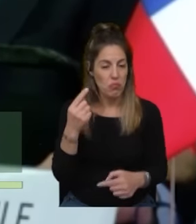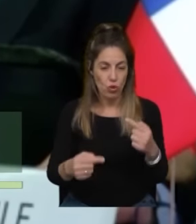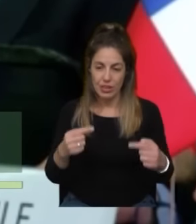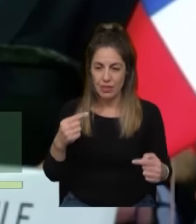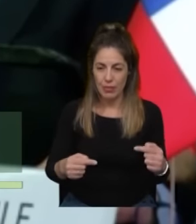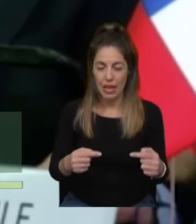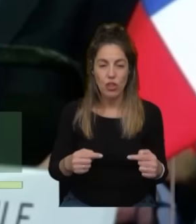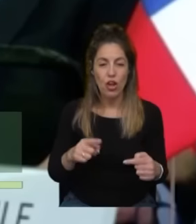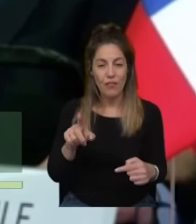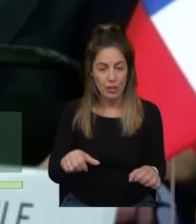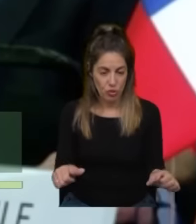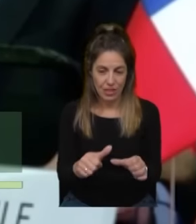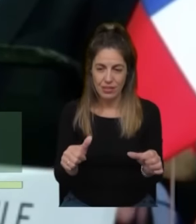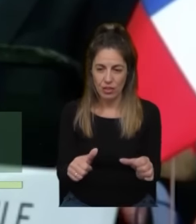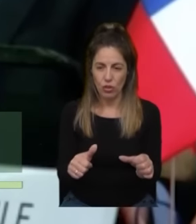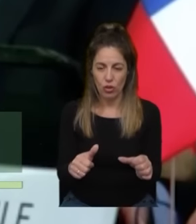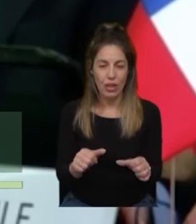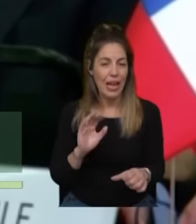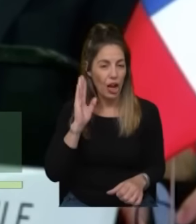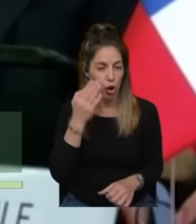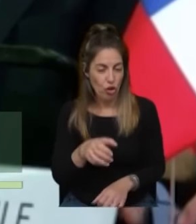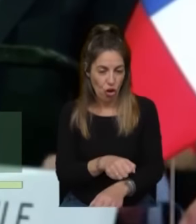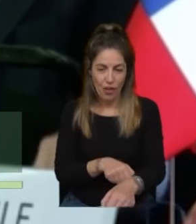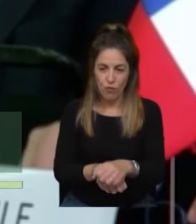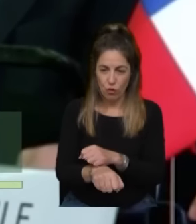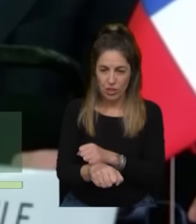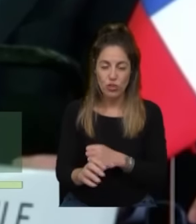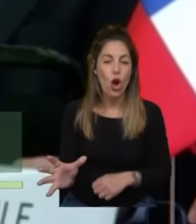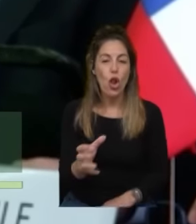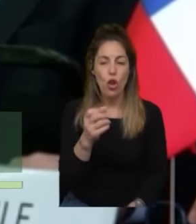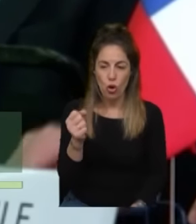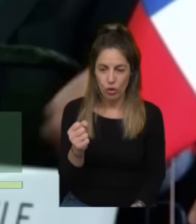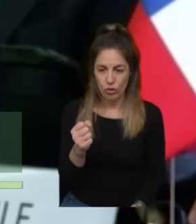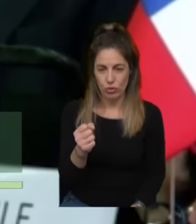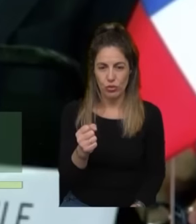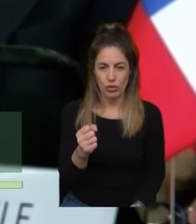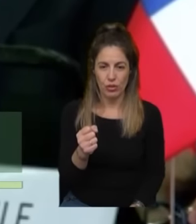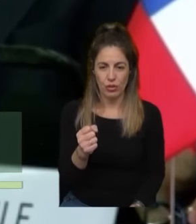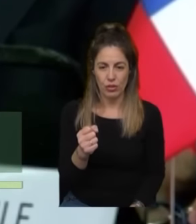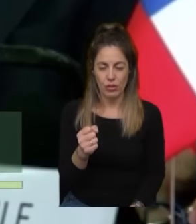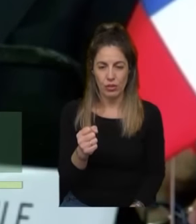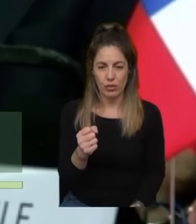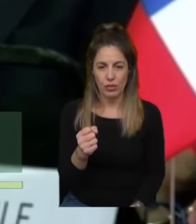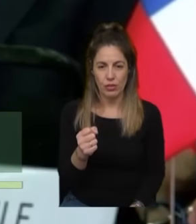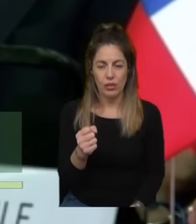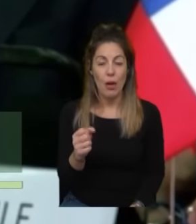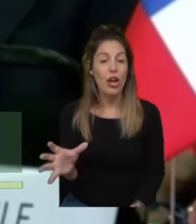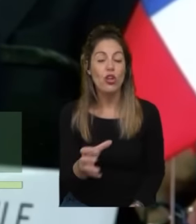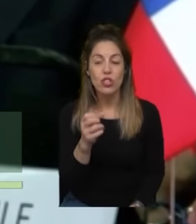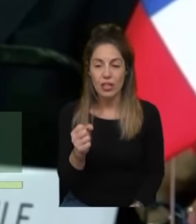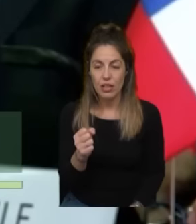multidisciplinario que hemos venido haciendo, reconozco los esfuerzos, los logros, haber